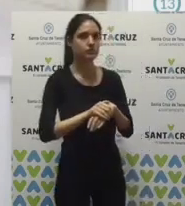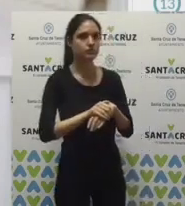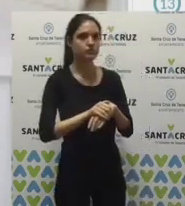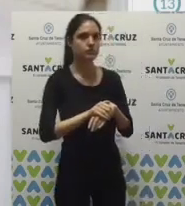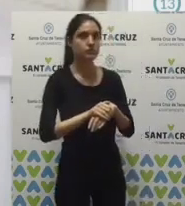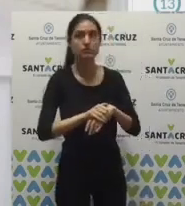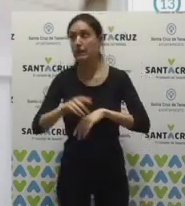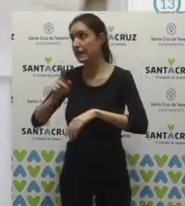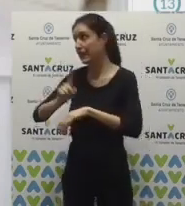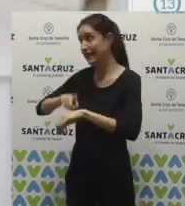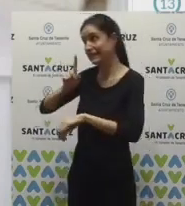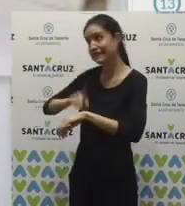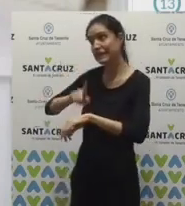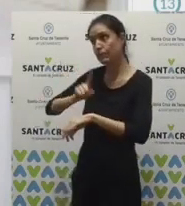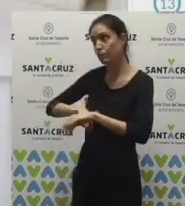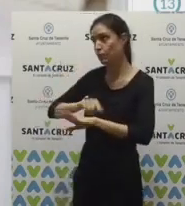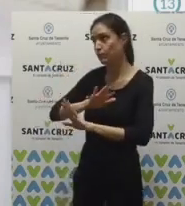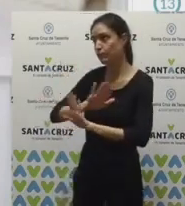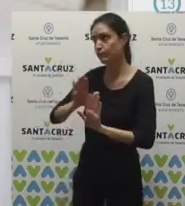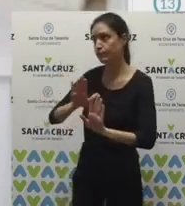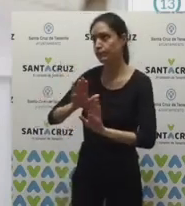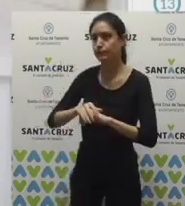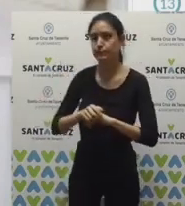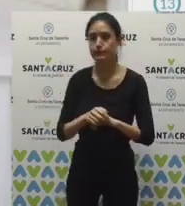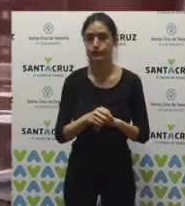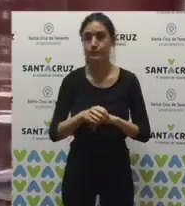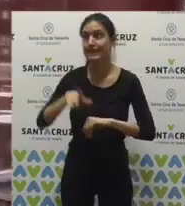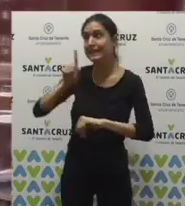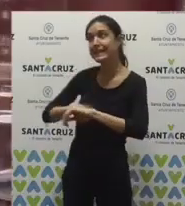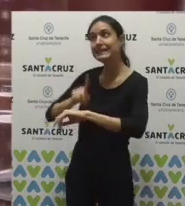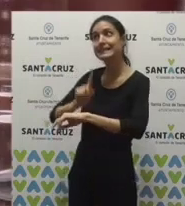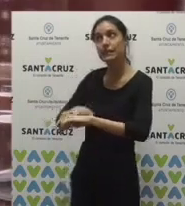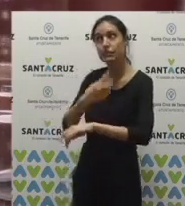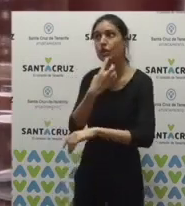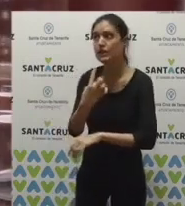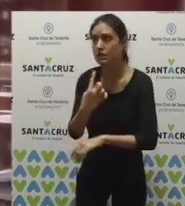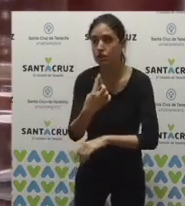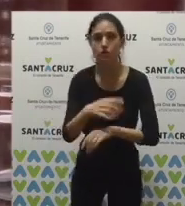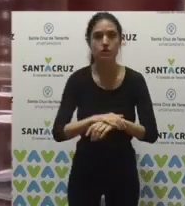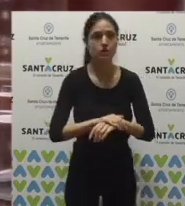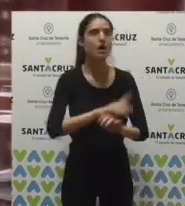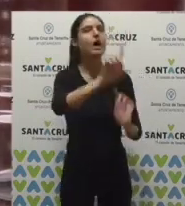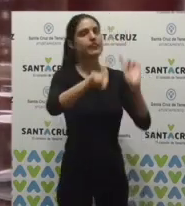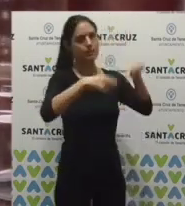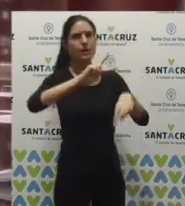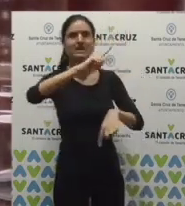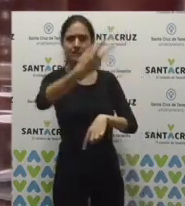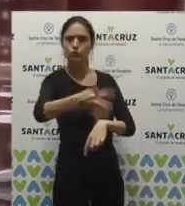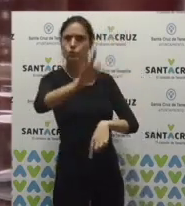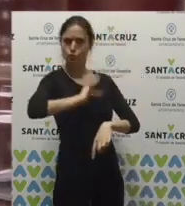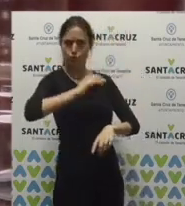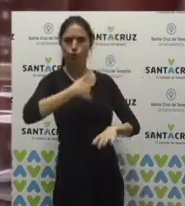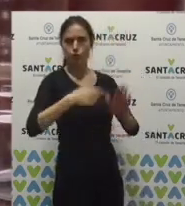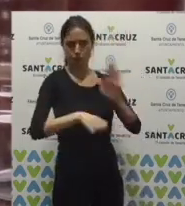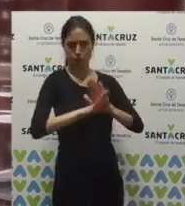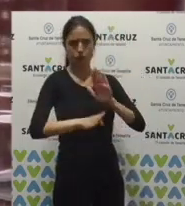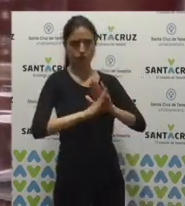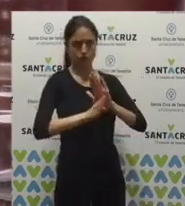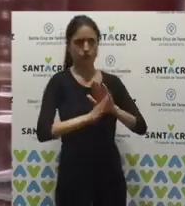el tiempo doña marta era por eso el tiempo viven continuamos según la intervención